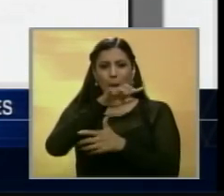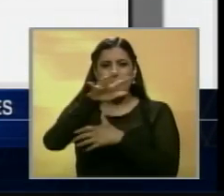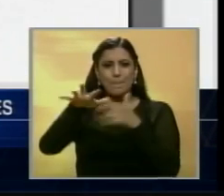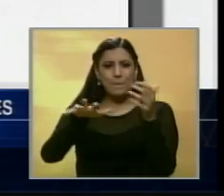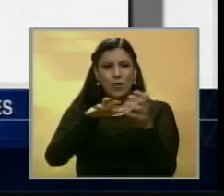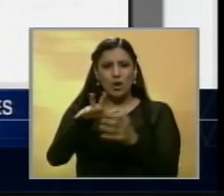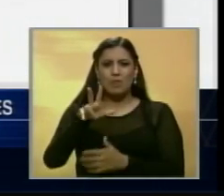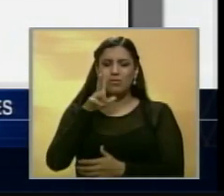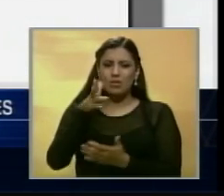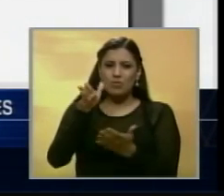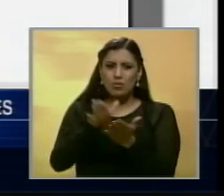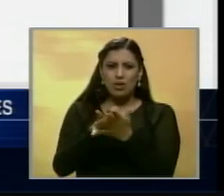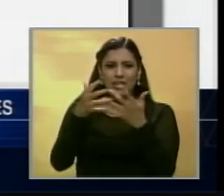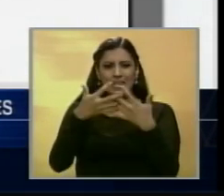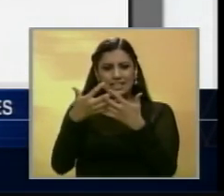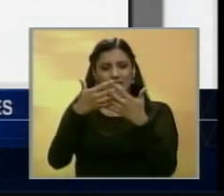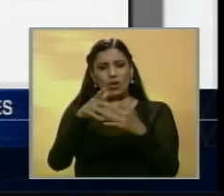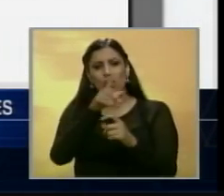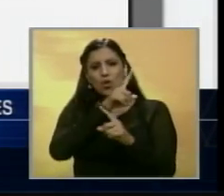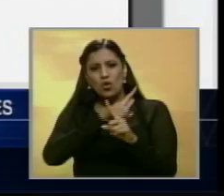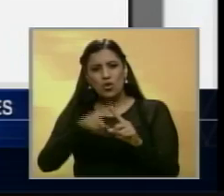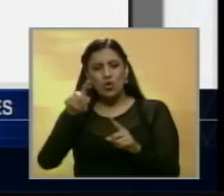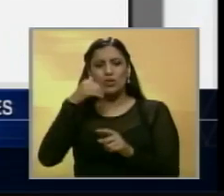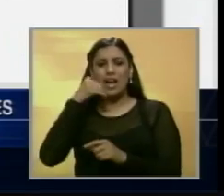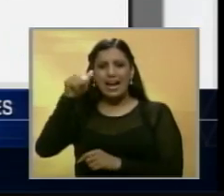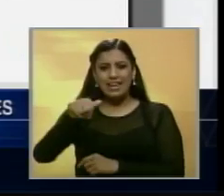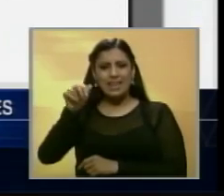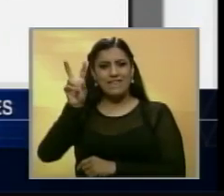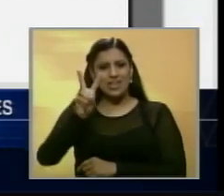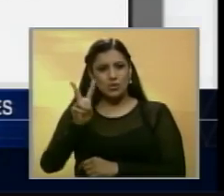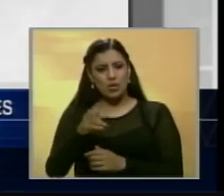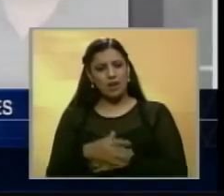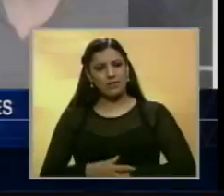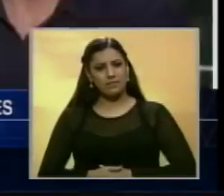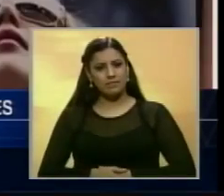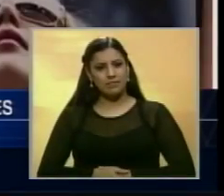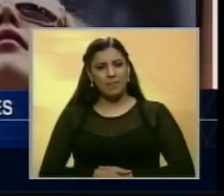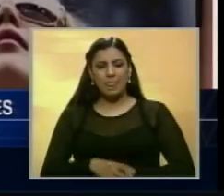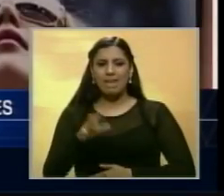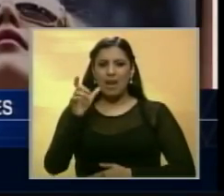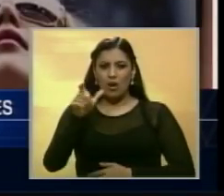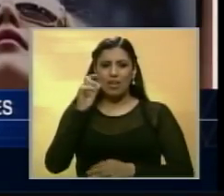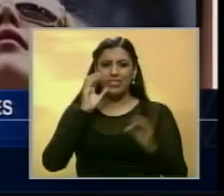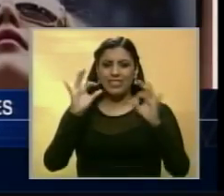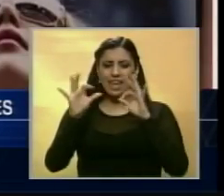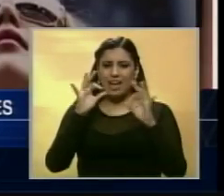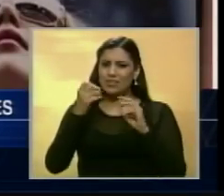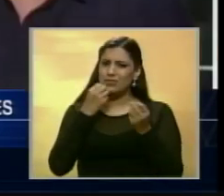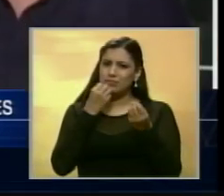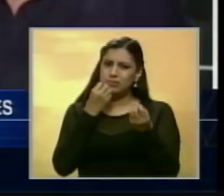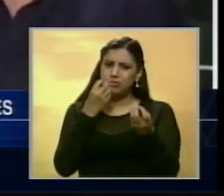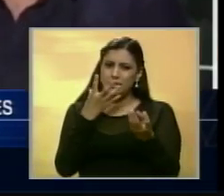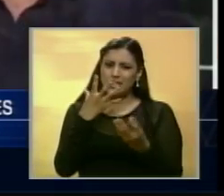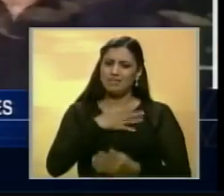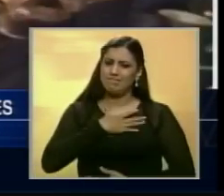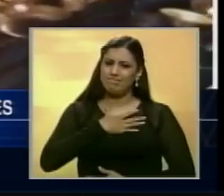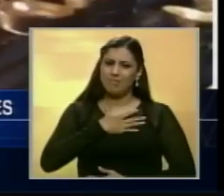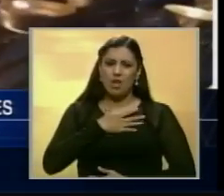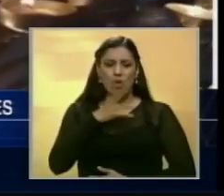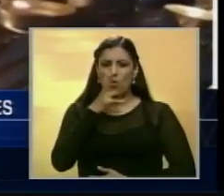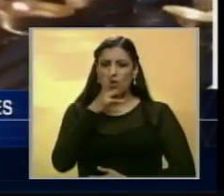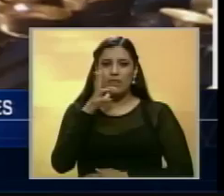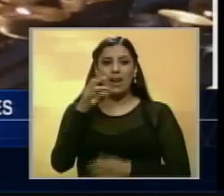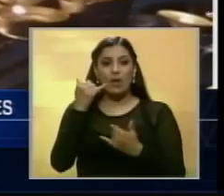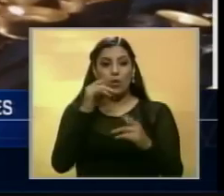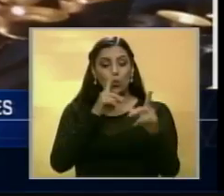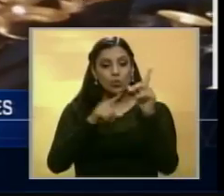sucesos de Orlando, Estados Unidos y de los registrados en Cariaco, Venezuela. El artista de Hollywood expresó sus condolencias a través